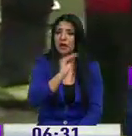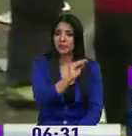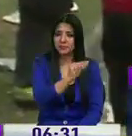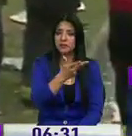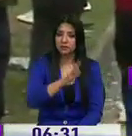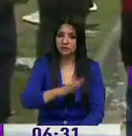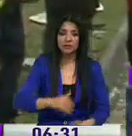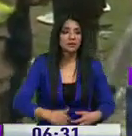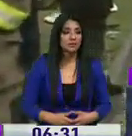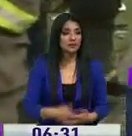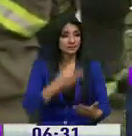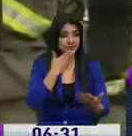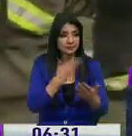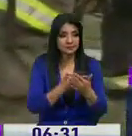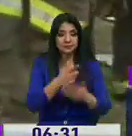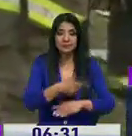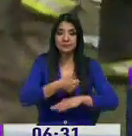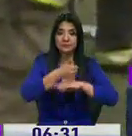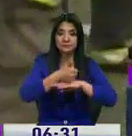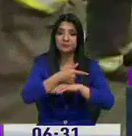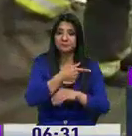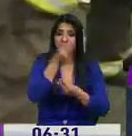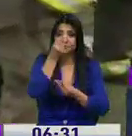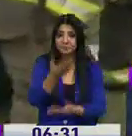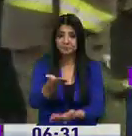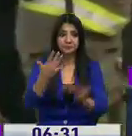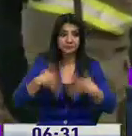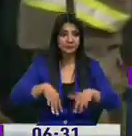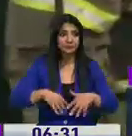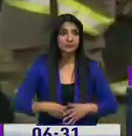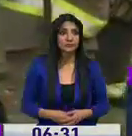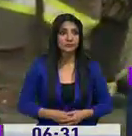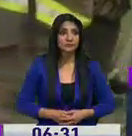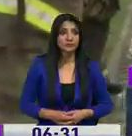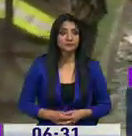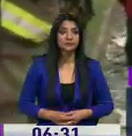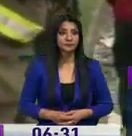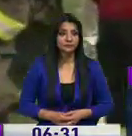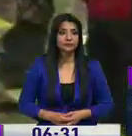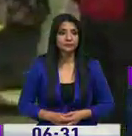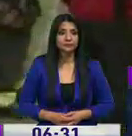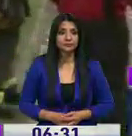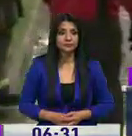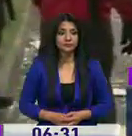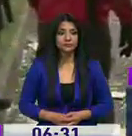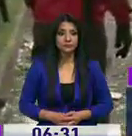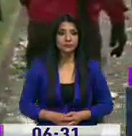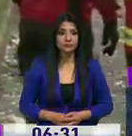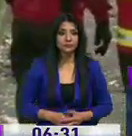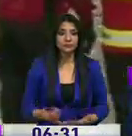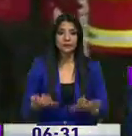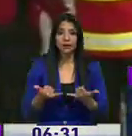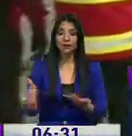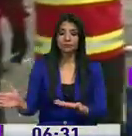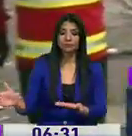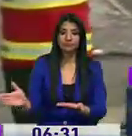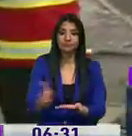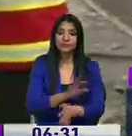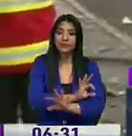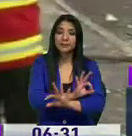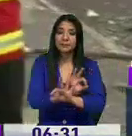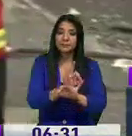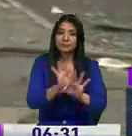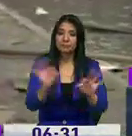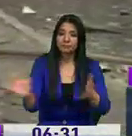le agradecemos muchísimo bueno ustedes pueden ver entonces en estos momentos cómo se están realizando la limpieza también hay